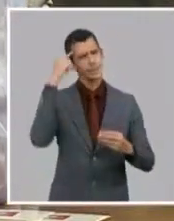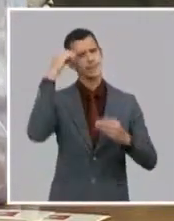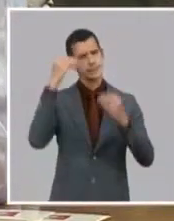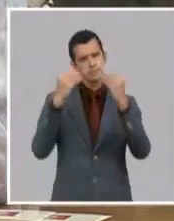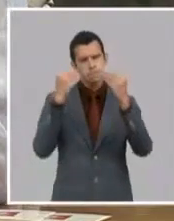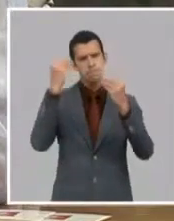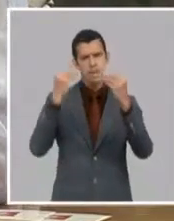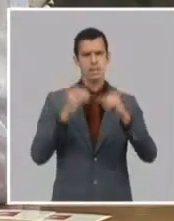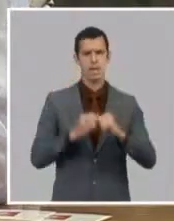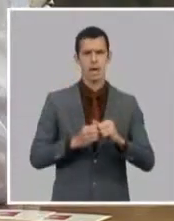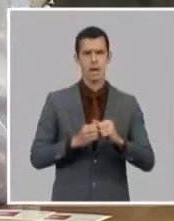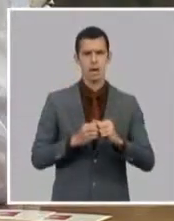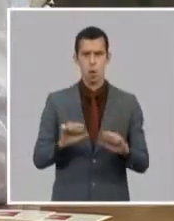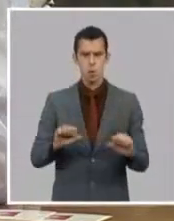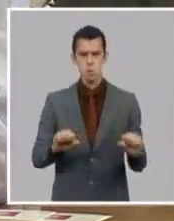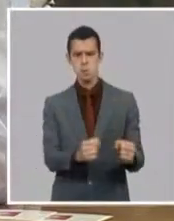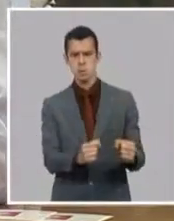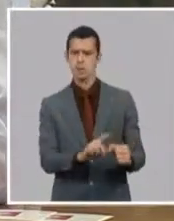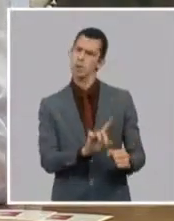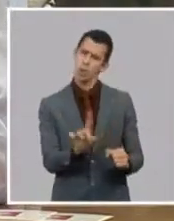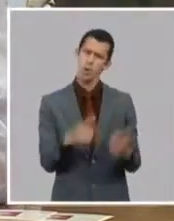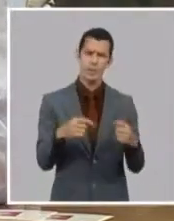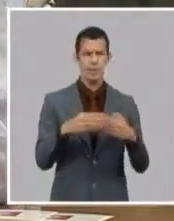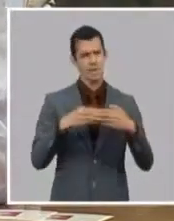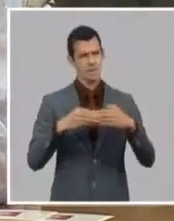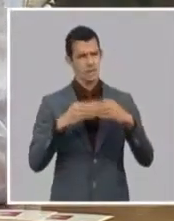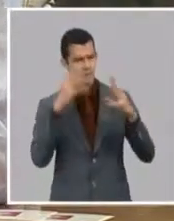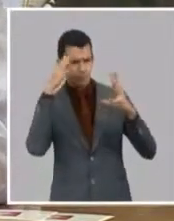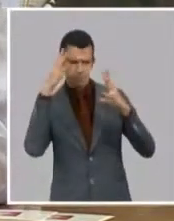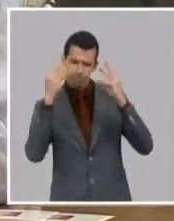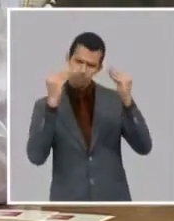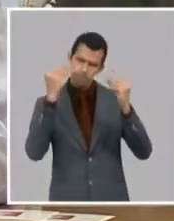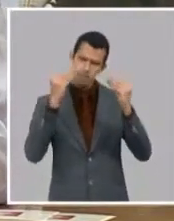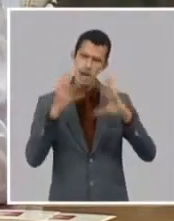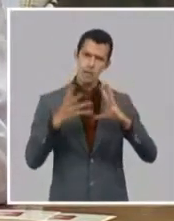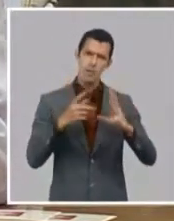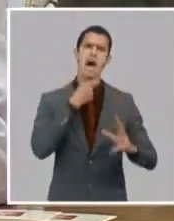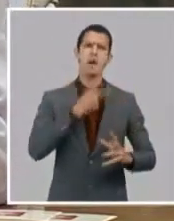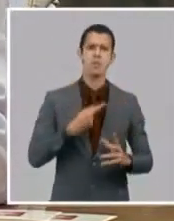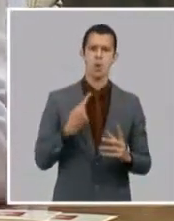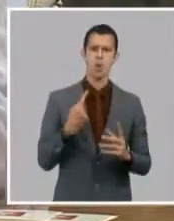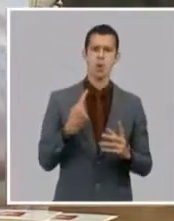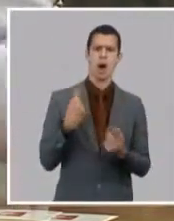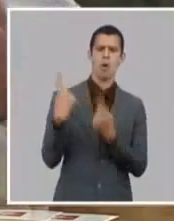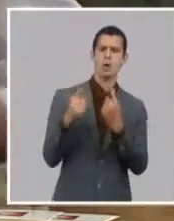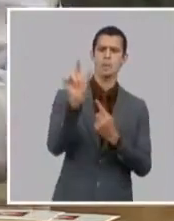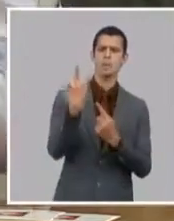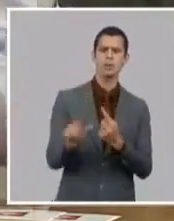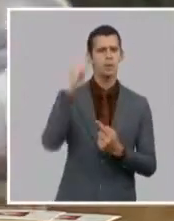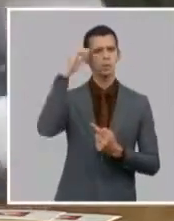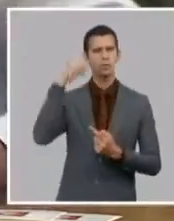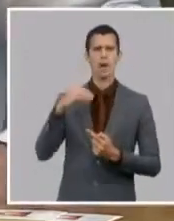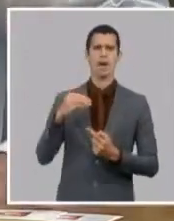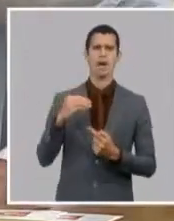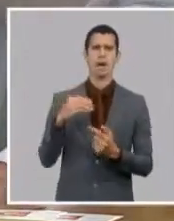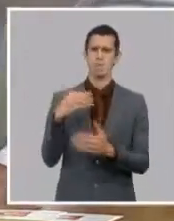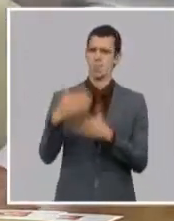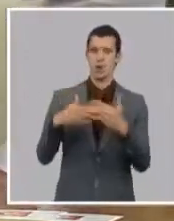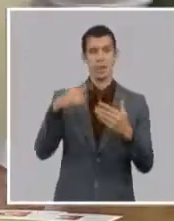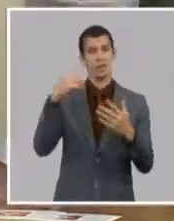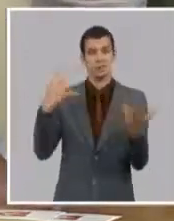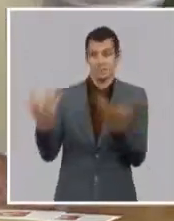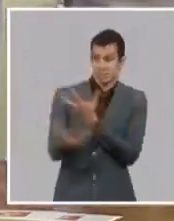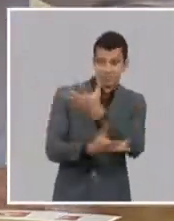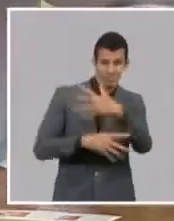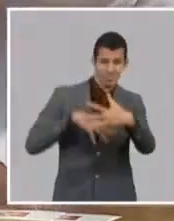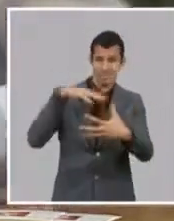de origen, de causa. También a lo mejor habrá que pedir alguna disculpa con alguien que en medio de toda la confusión que se arma